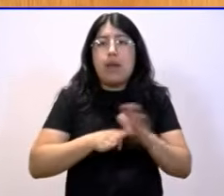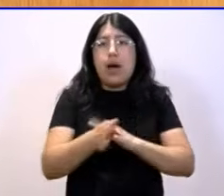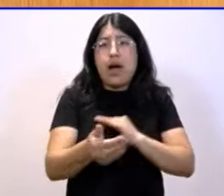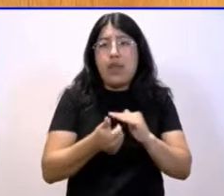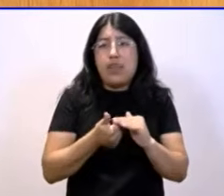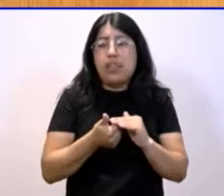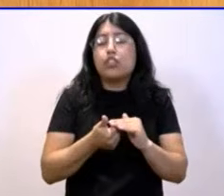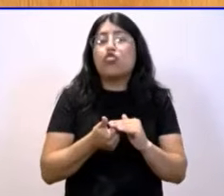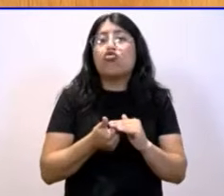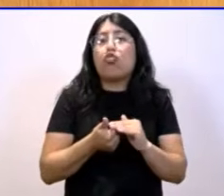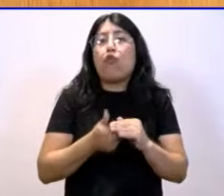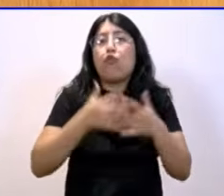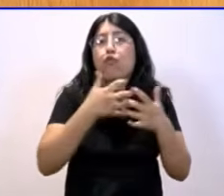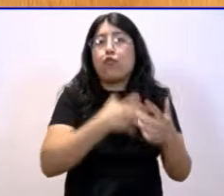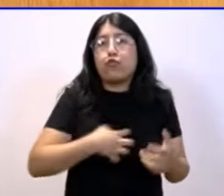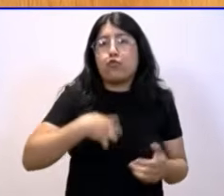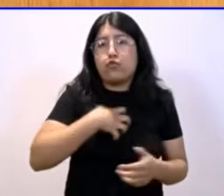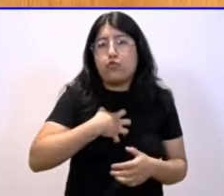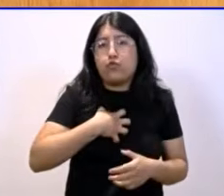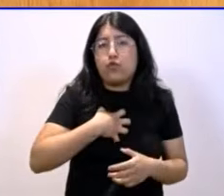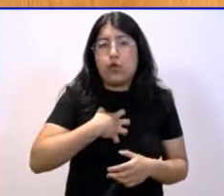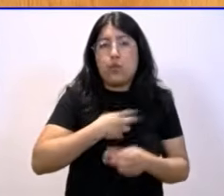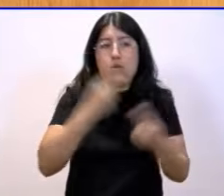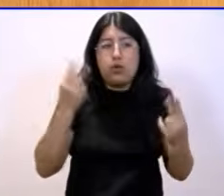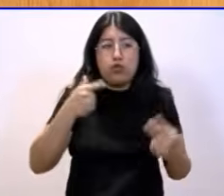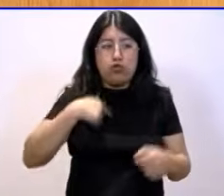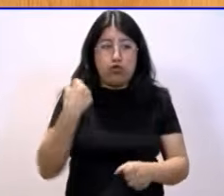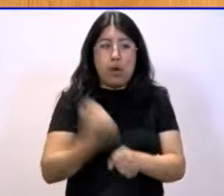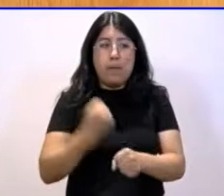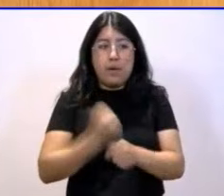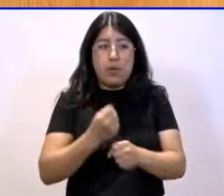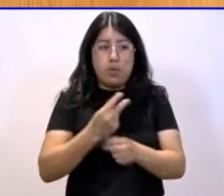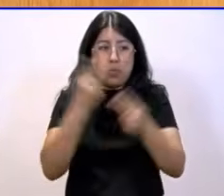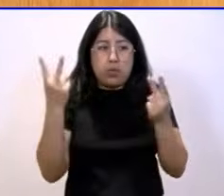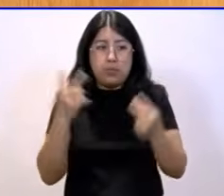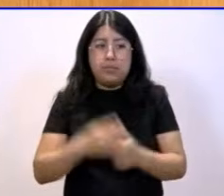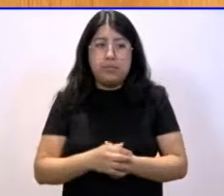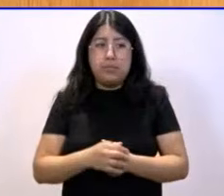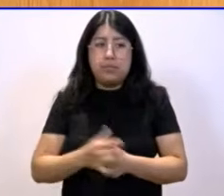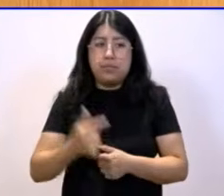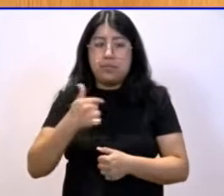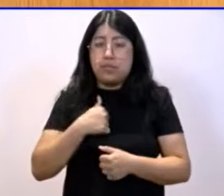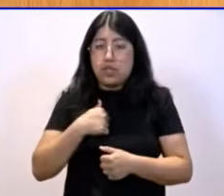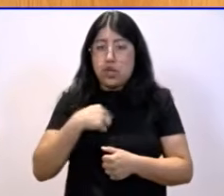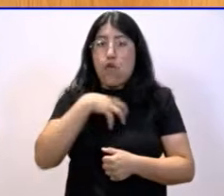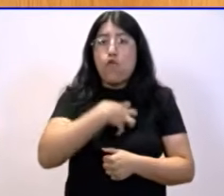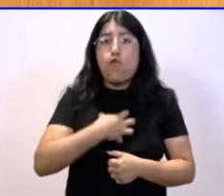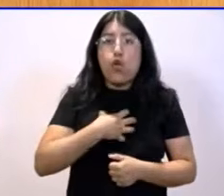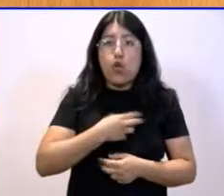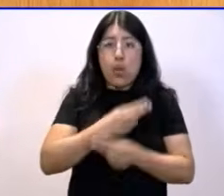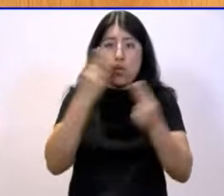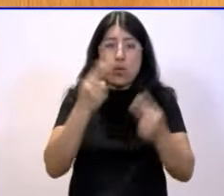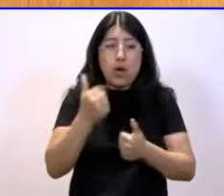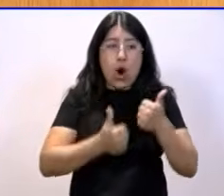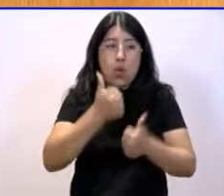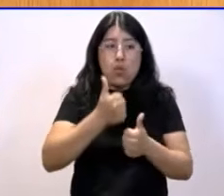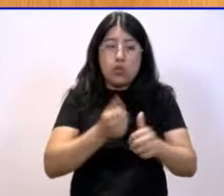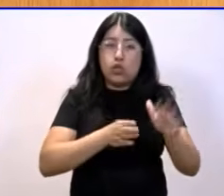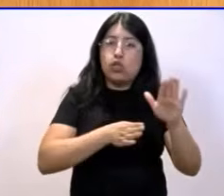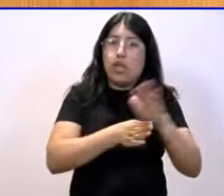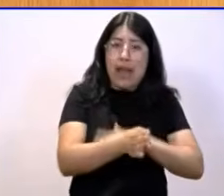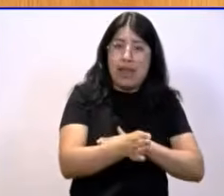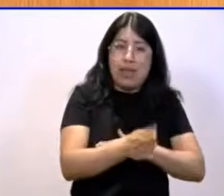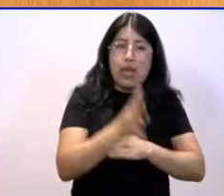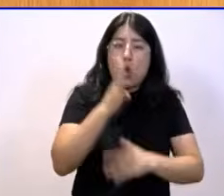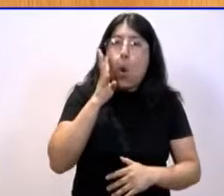función pública. Yo soy empleado público. Yo accedí a la función pública a través de una oposición que me obligó a estudiar